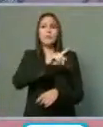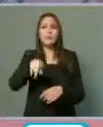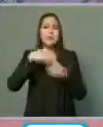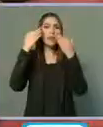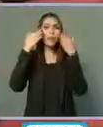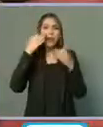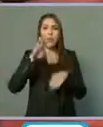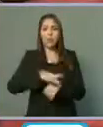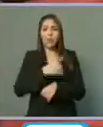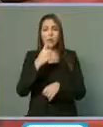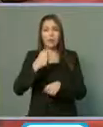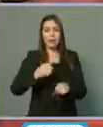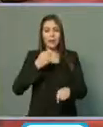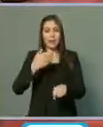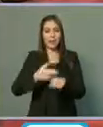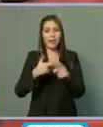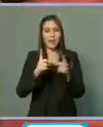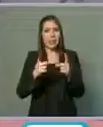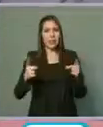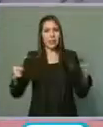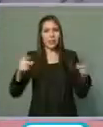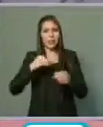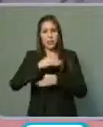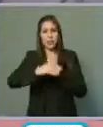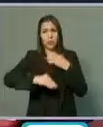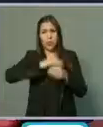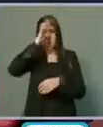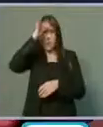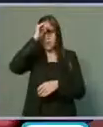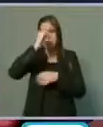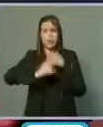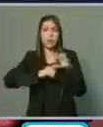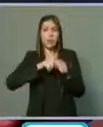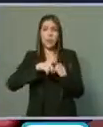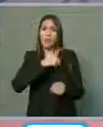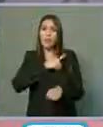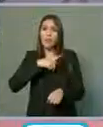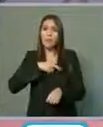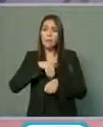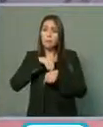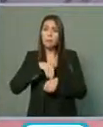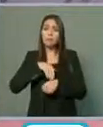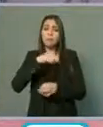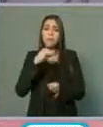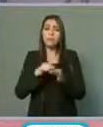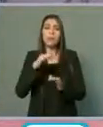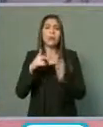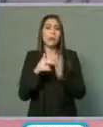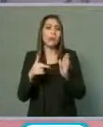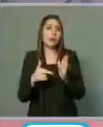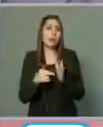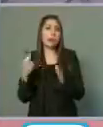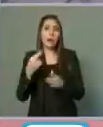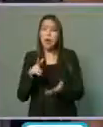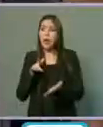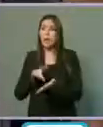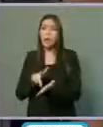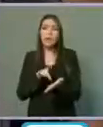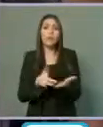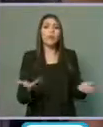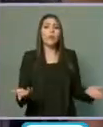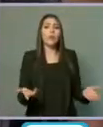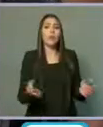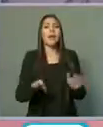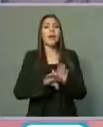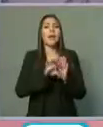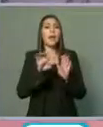principio constitucional e incluso de tratados internacionales, están obligados a acatarlas y a cumplirlas, a dar todo ese tipo de facilidades. Entonces, ¿quién puede